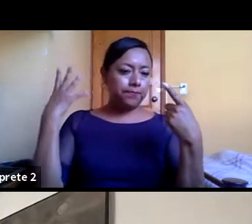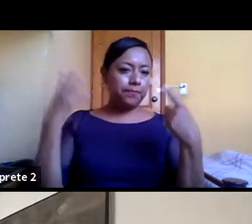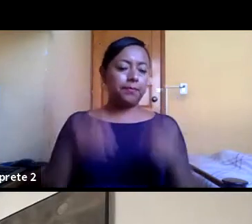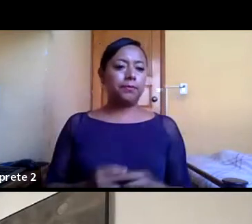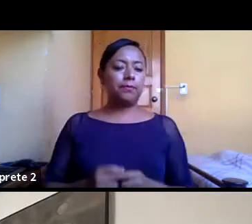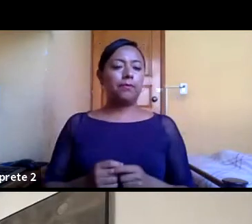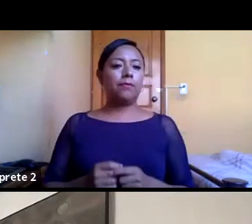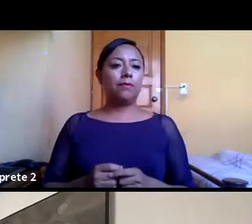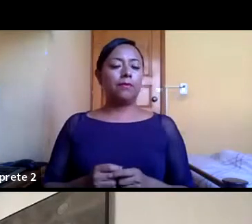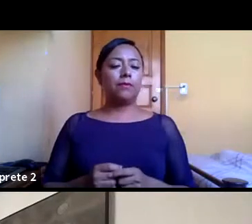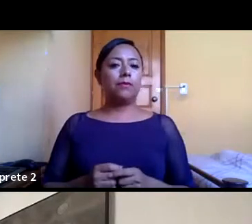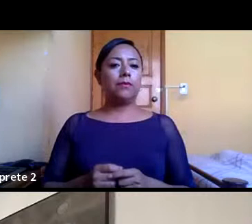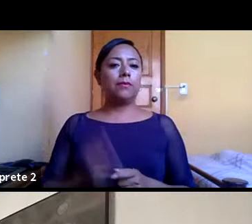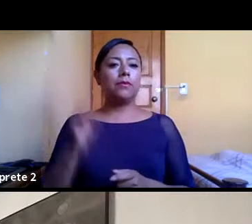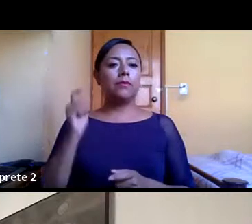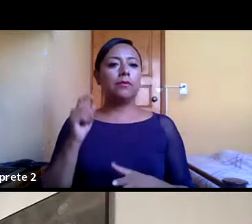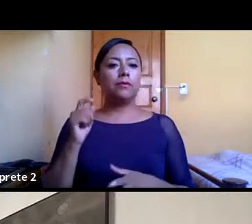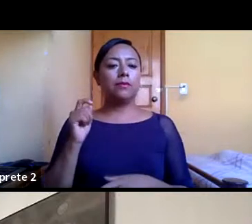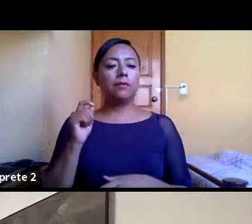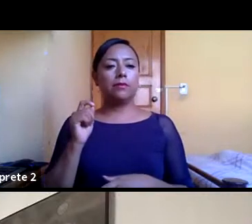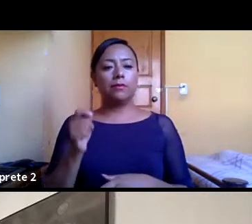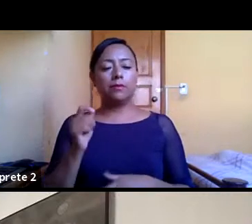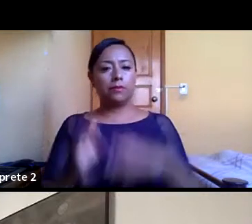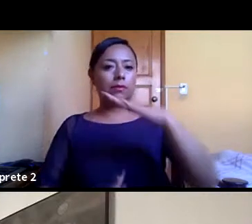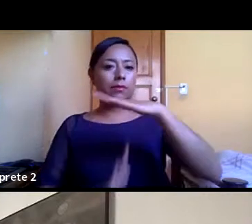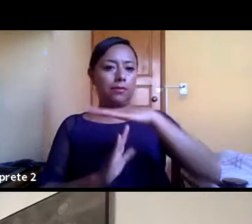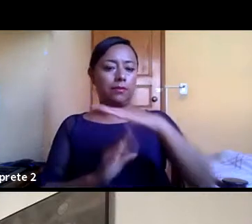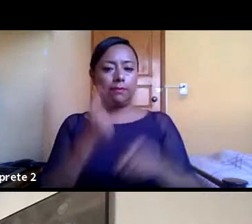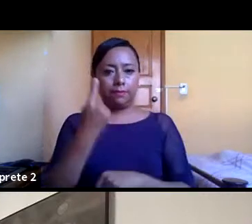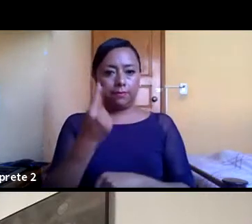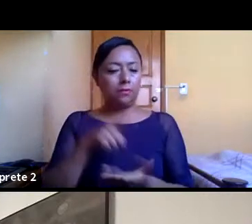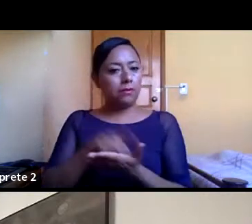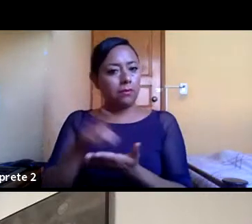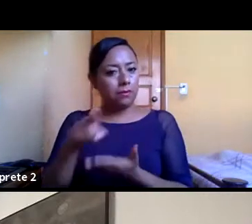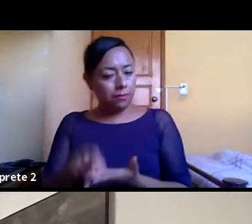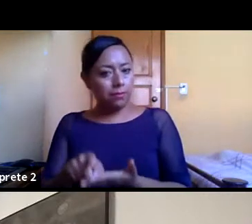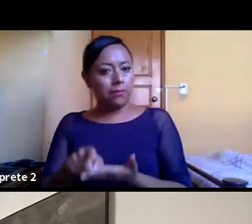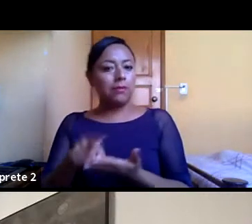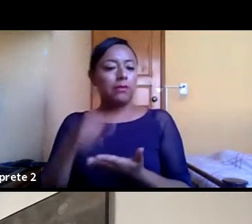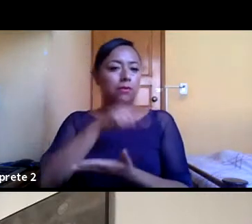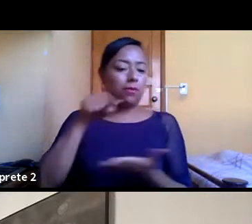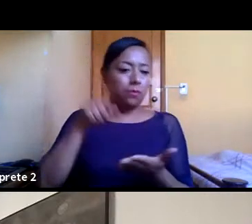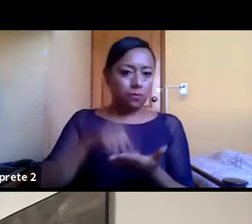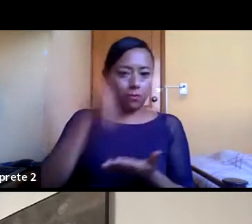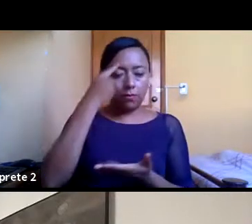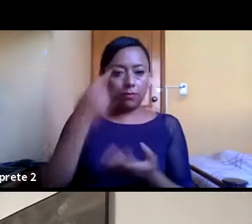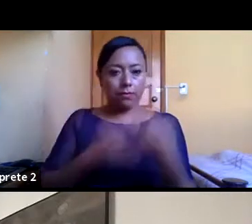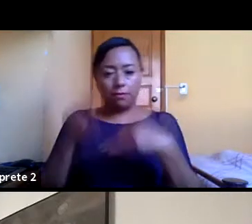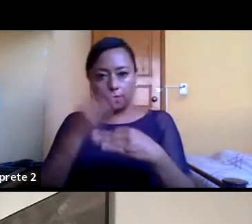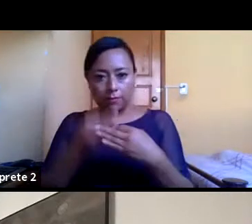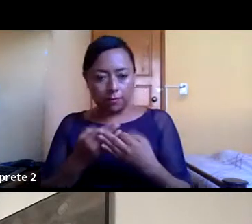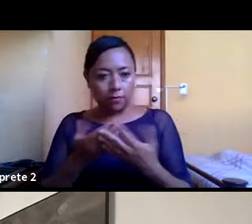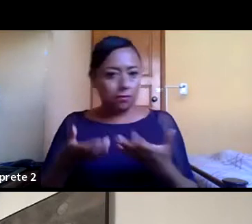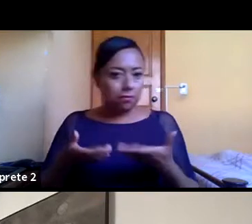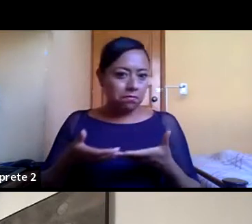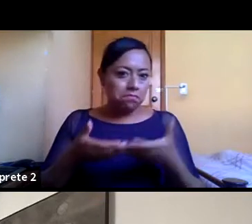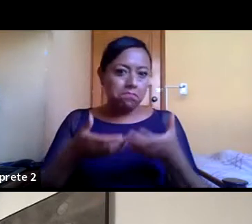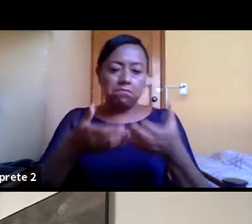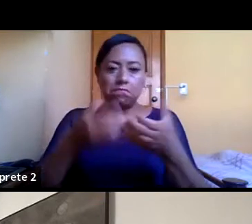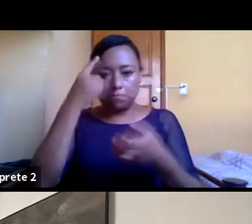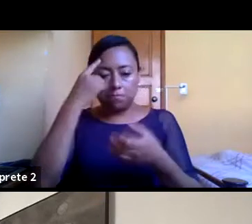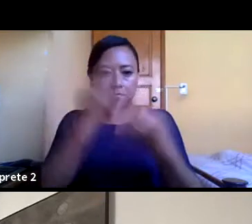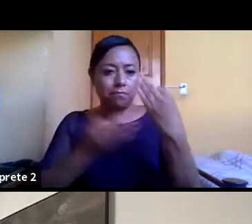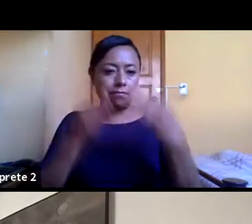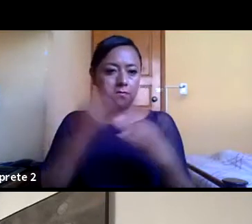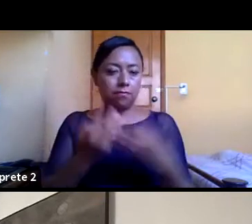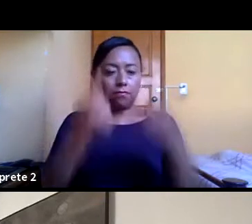que es la mesa, tiene mesa 1, derecho al espacio público y vía pública, las diferencias, que eso es un tema